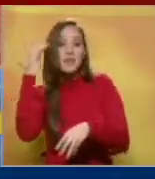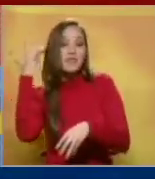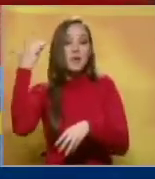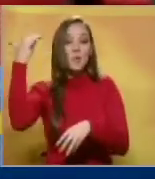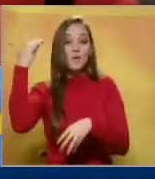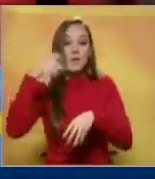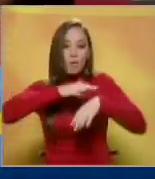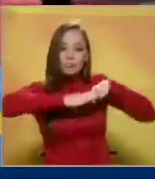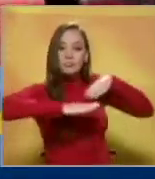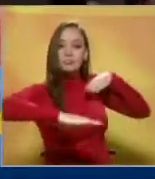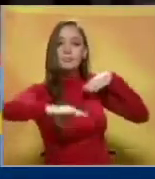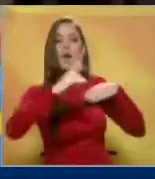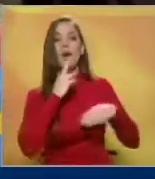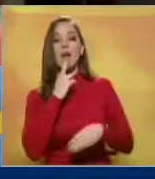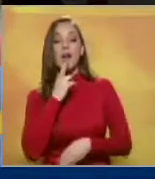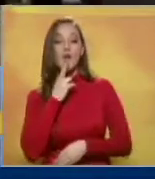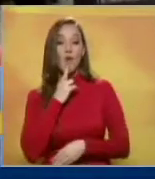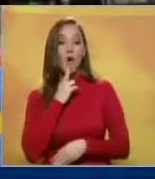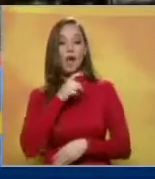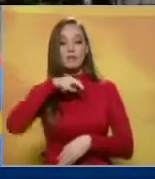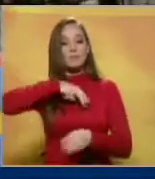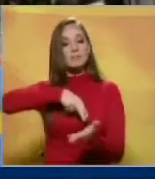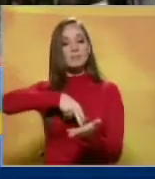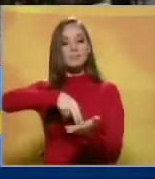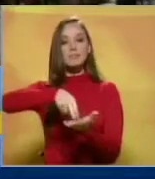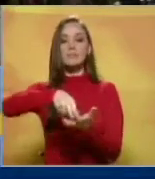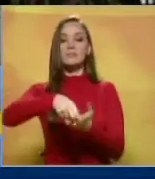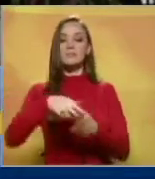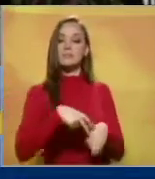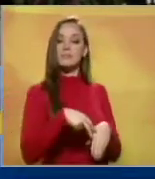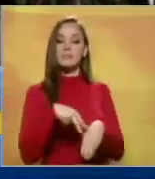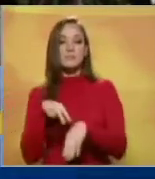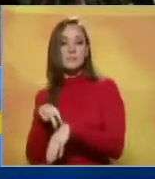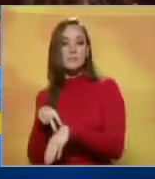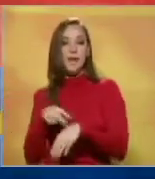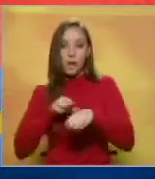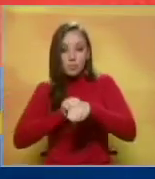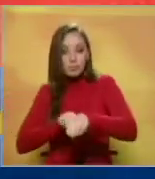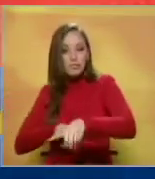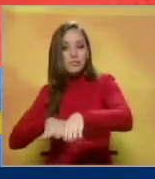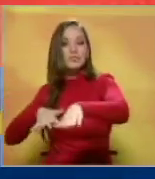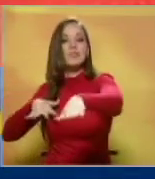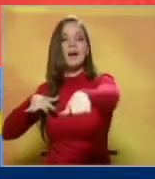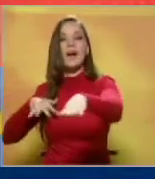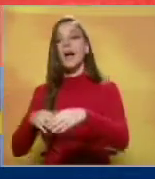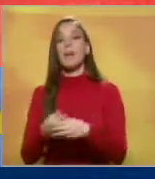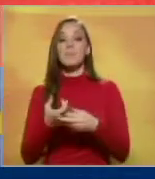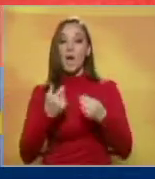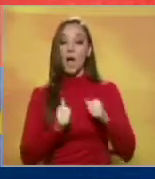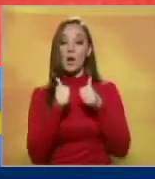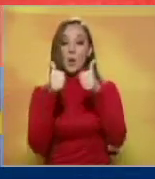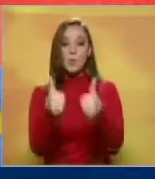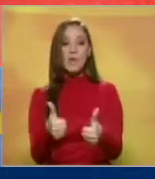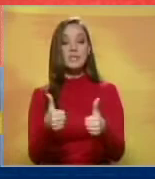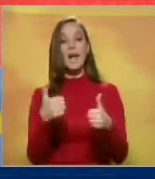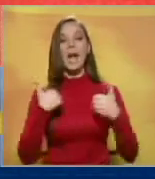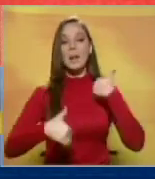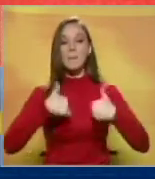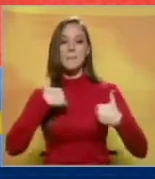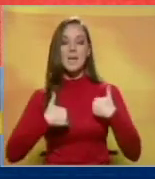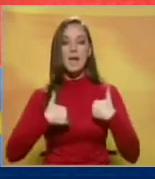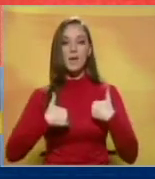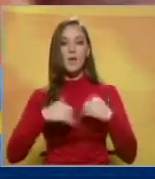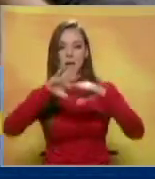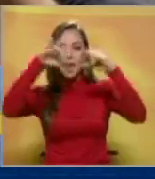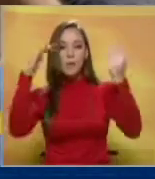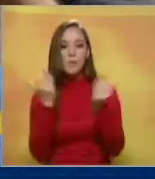alfombra roja donde los elencos y directores posan puedes enrollar el opening del festival es este miércoles con la premier mundial